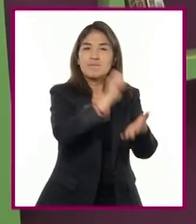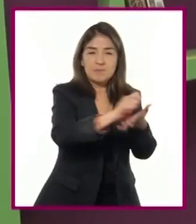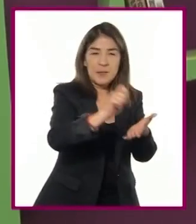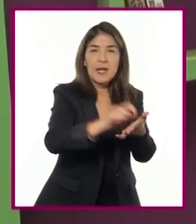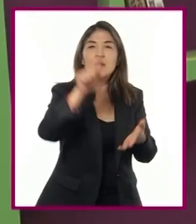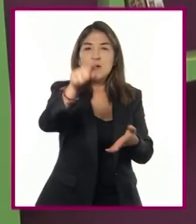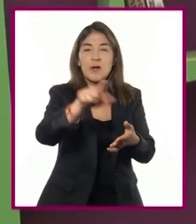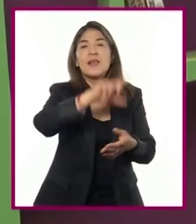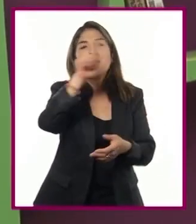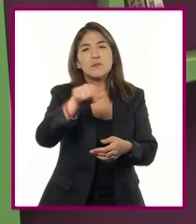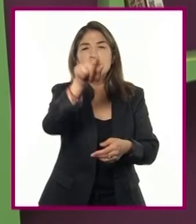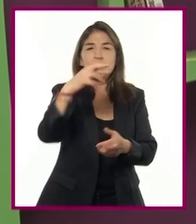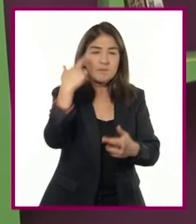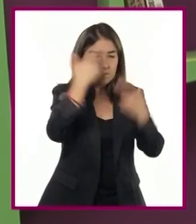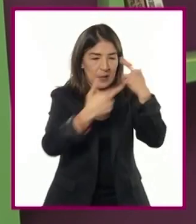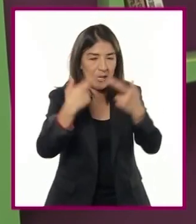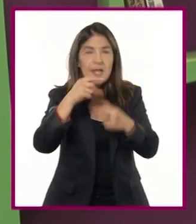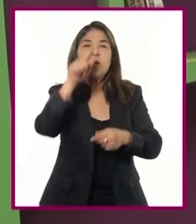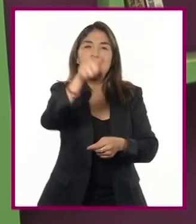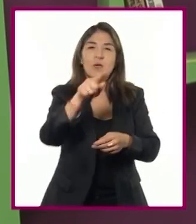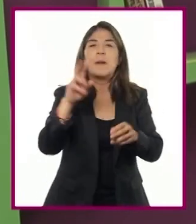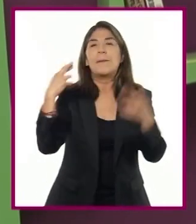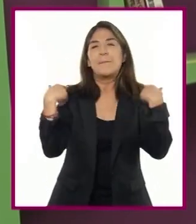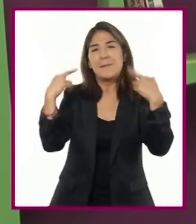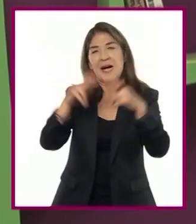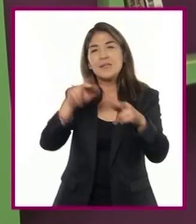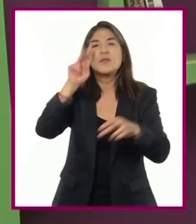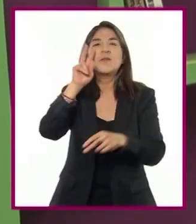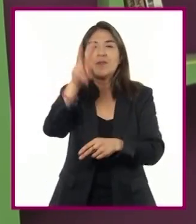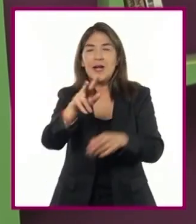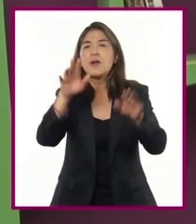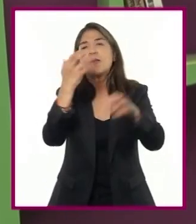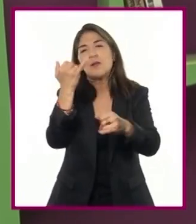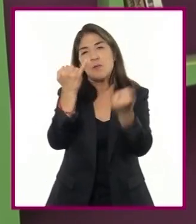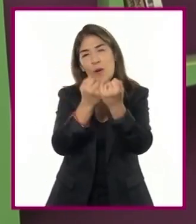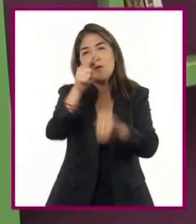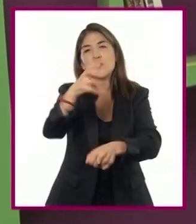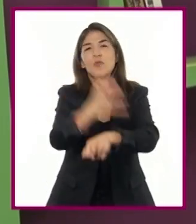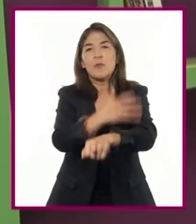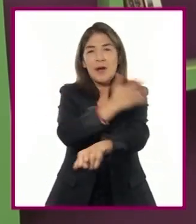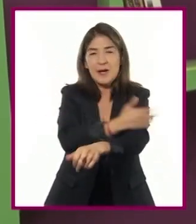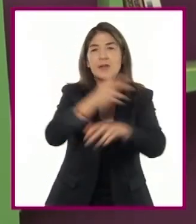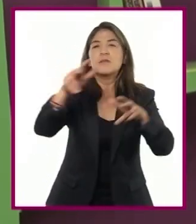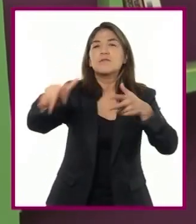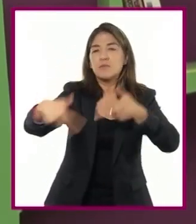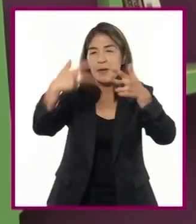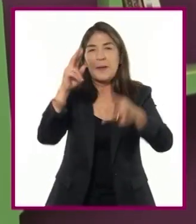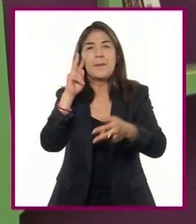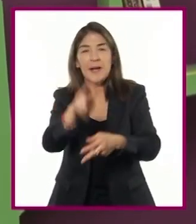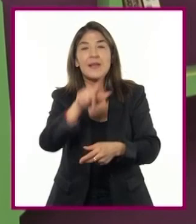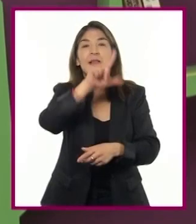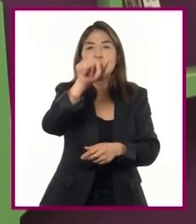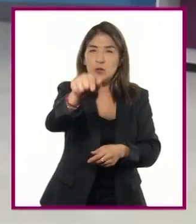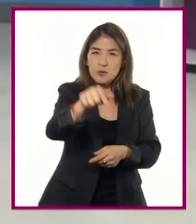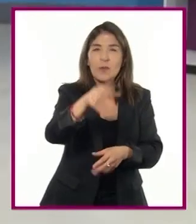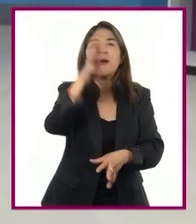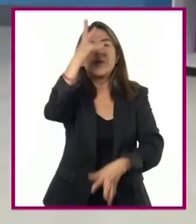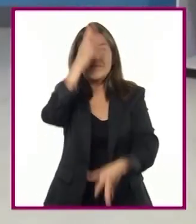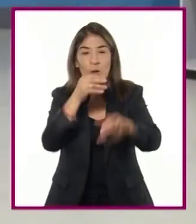y compártalas en otro momento con docentes, compañeras y compañeros y, ¿por qué no?, empiecen a aplicar lo aprendido en esta